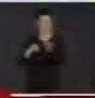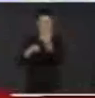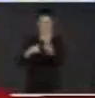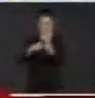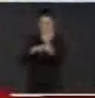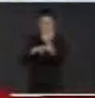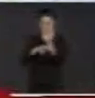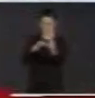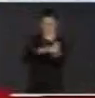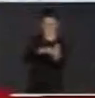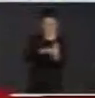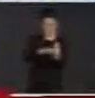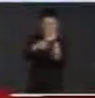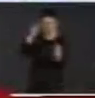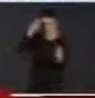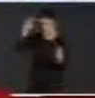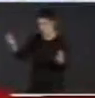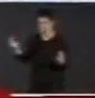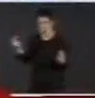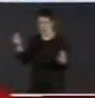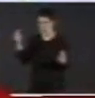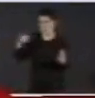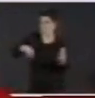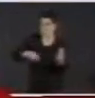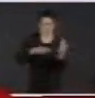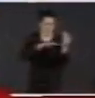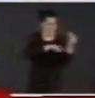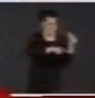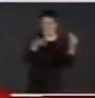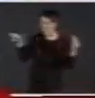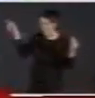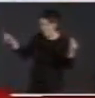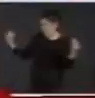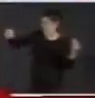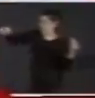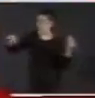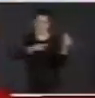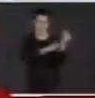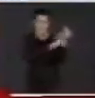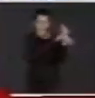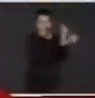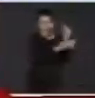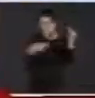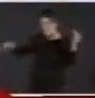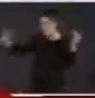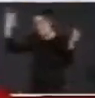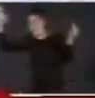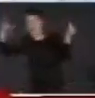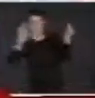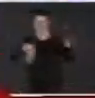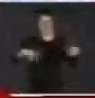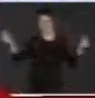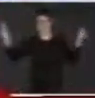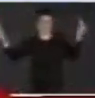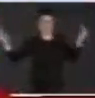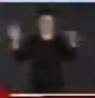retorció. Y luego lo doblé, y el tío se cambó. El brazo yo le moví, y el nota me saludó. Y lo miré